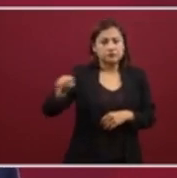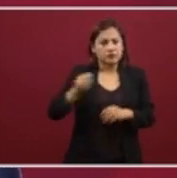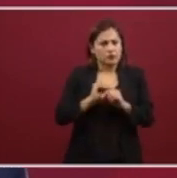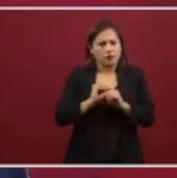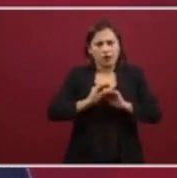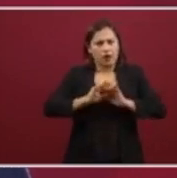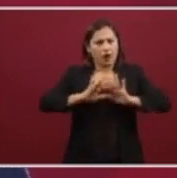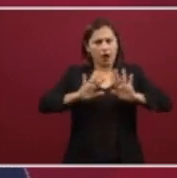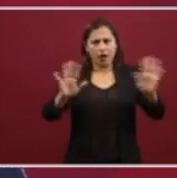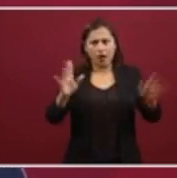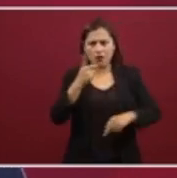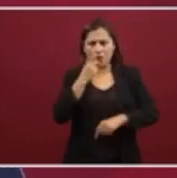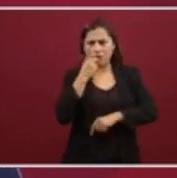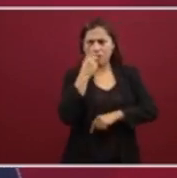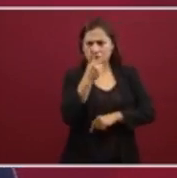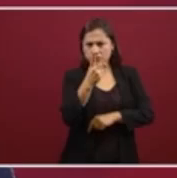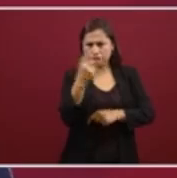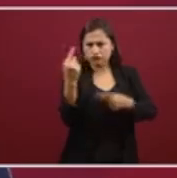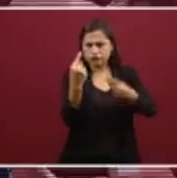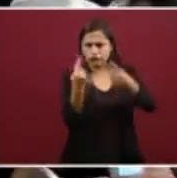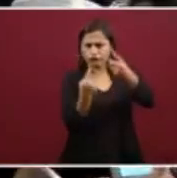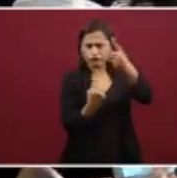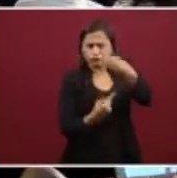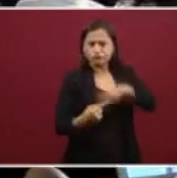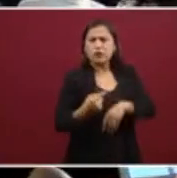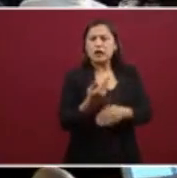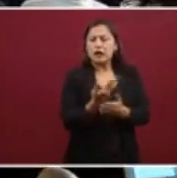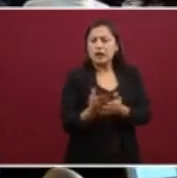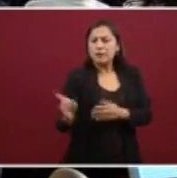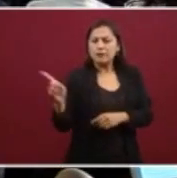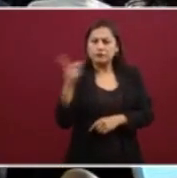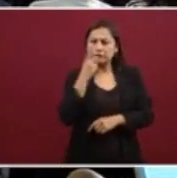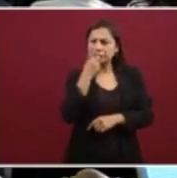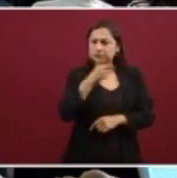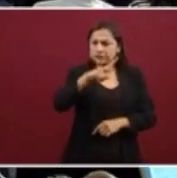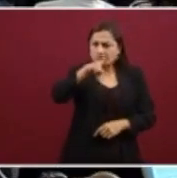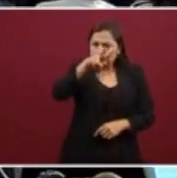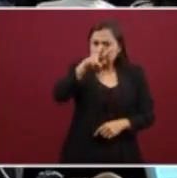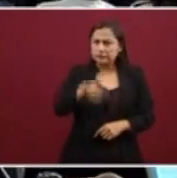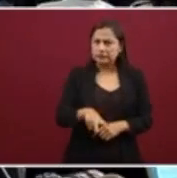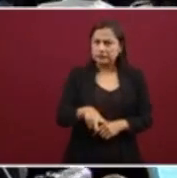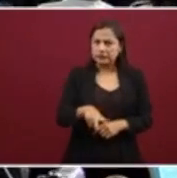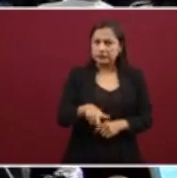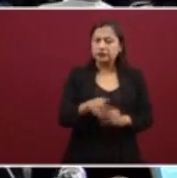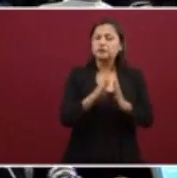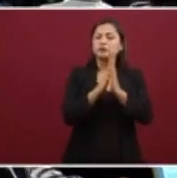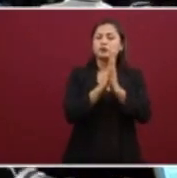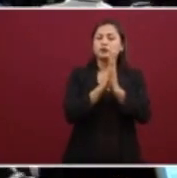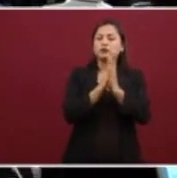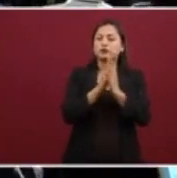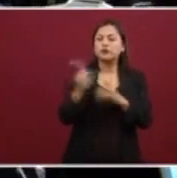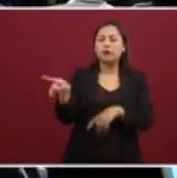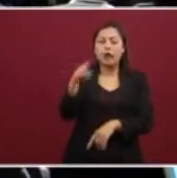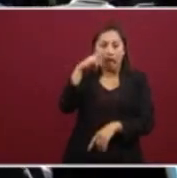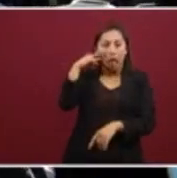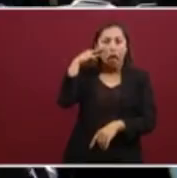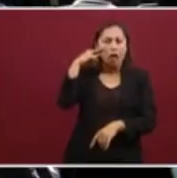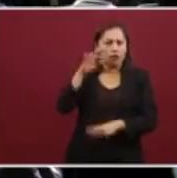siempre con la verdad. Nadie debe de ofenderse, ¿eh? O sea, es Además, muy fraterno